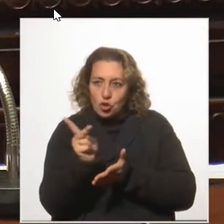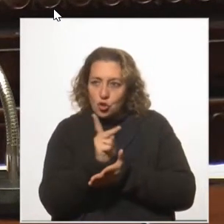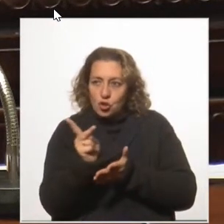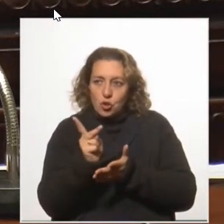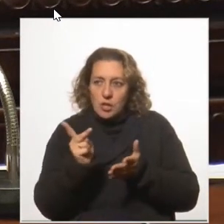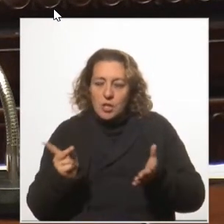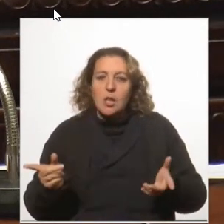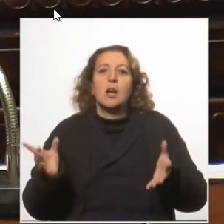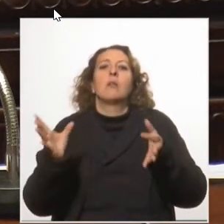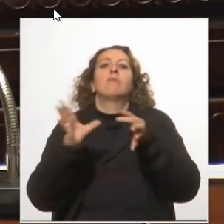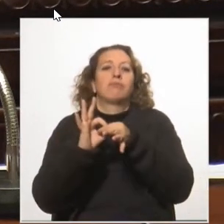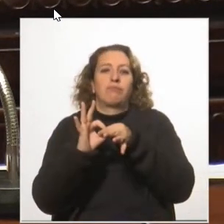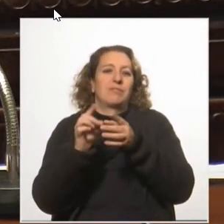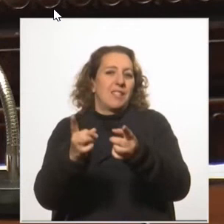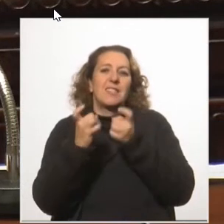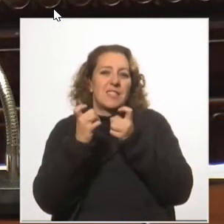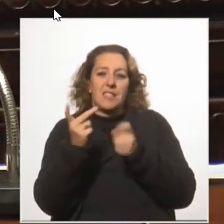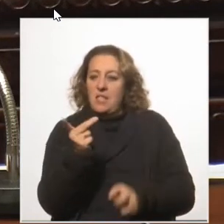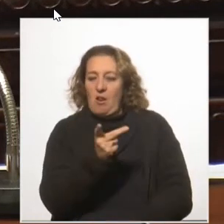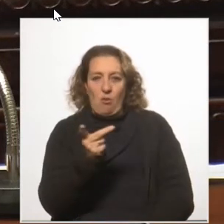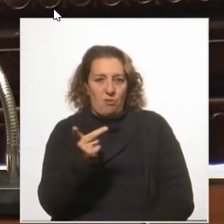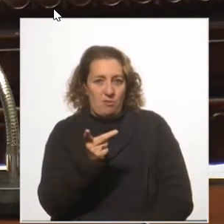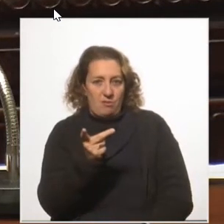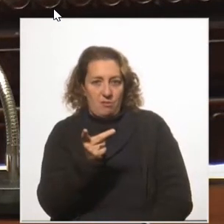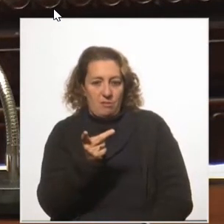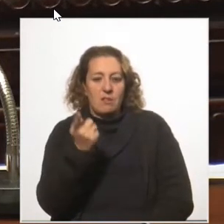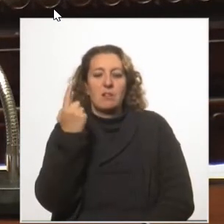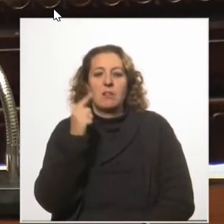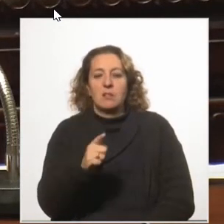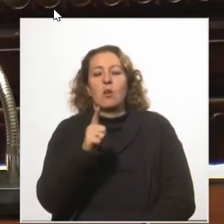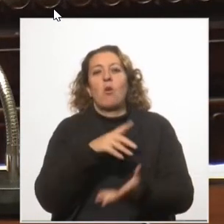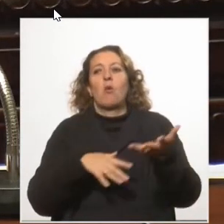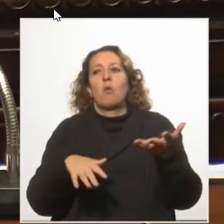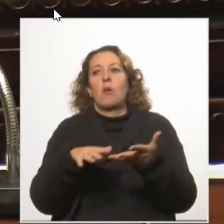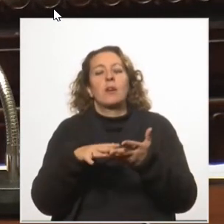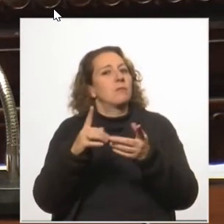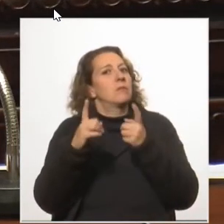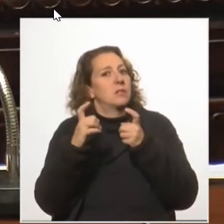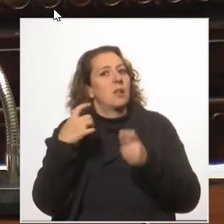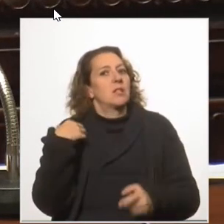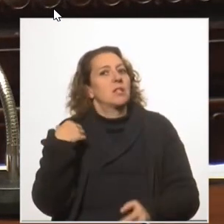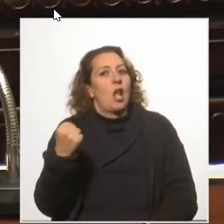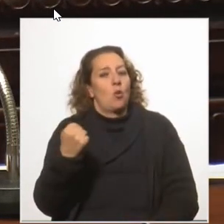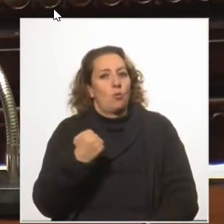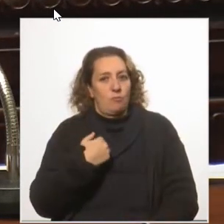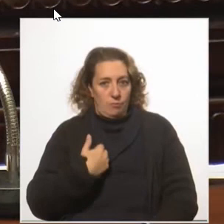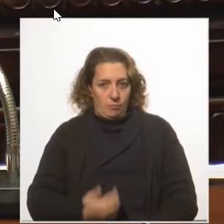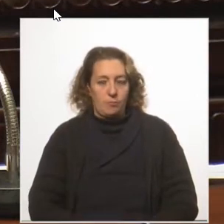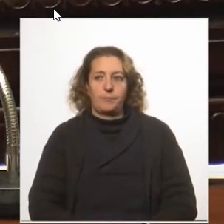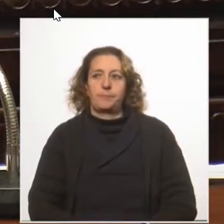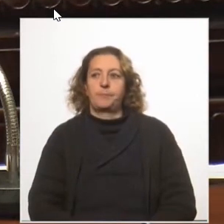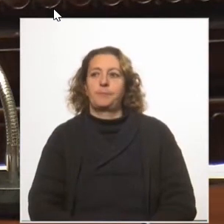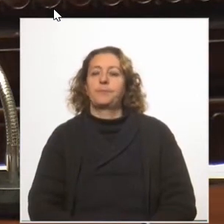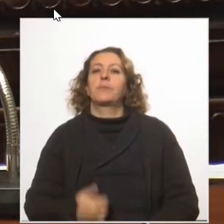es mutuamente necesaria para ambos, siendo la condición la salud de un cuerpo único.